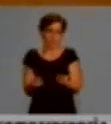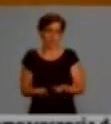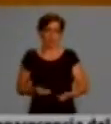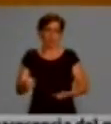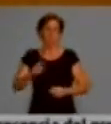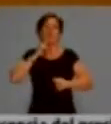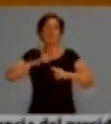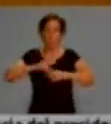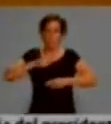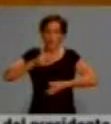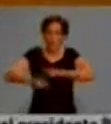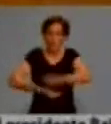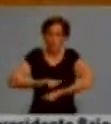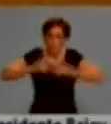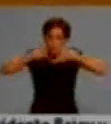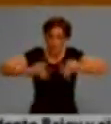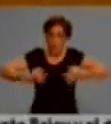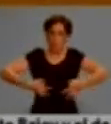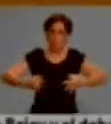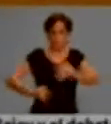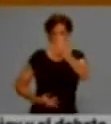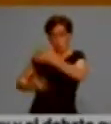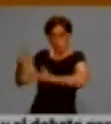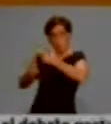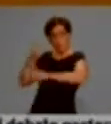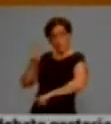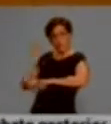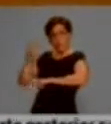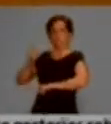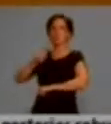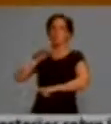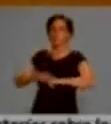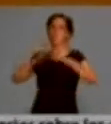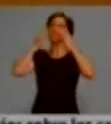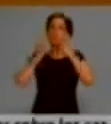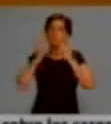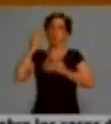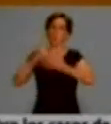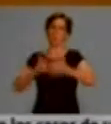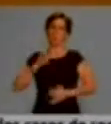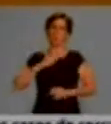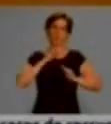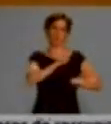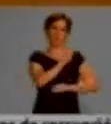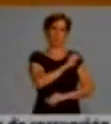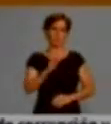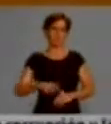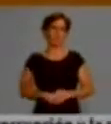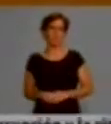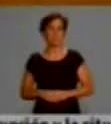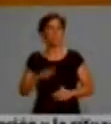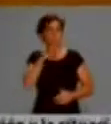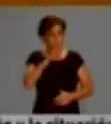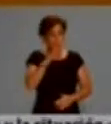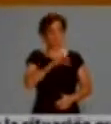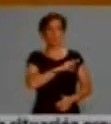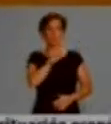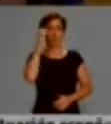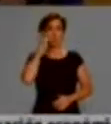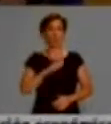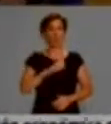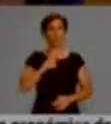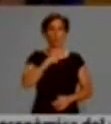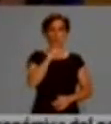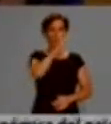contabilidad B es exactamente la contabilidad del partido. Y por eso, señor Rajoy, le digo que usted no